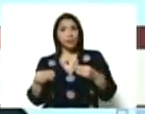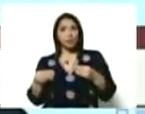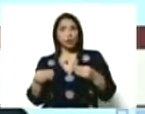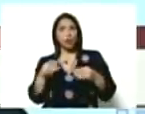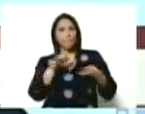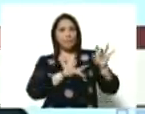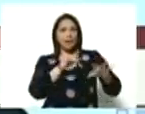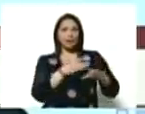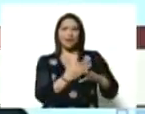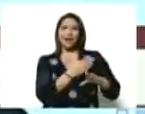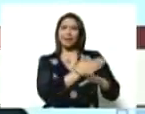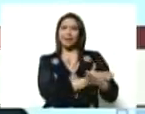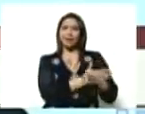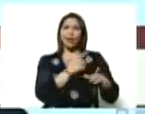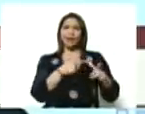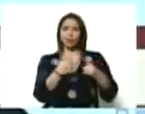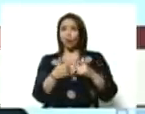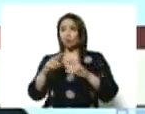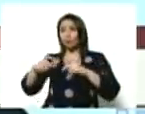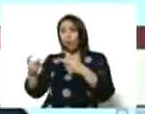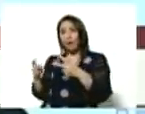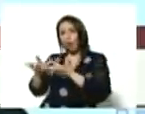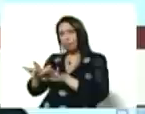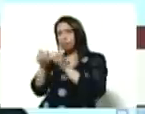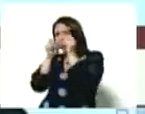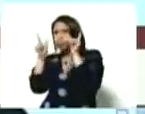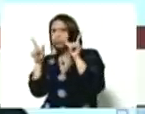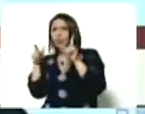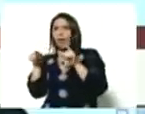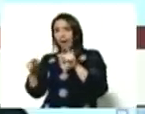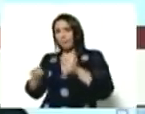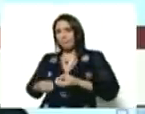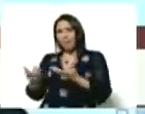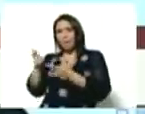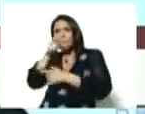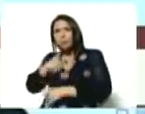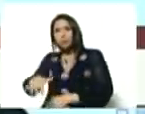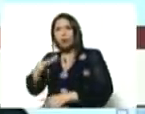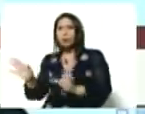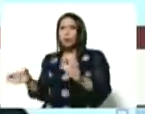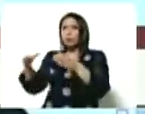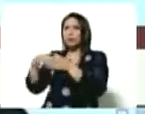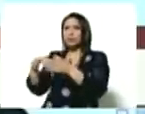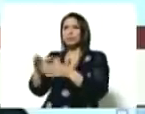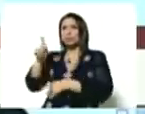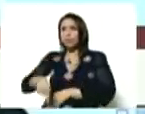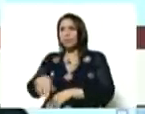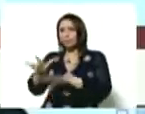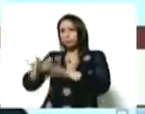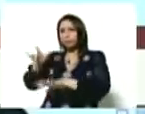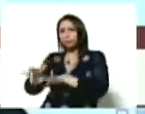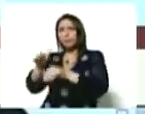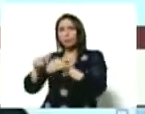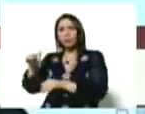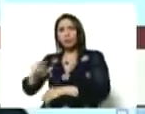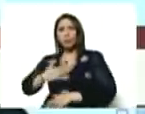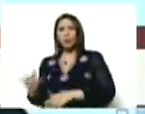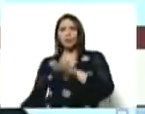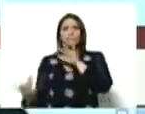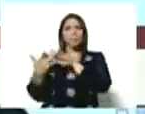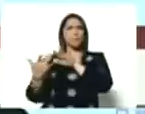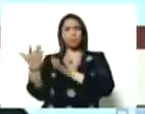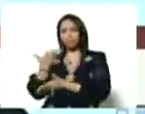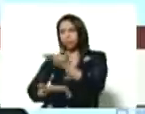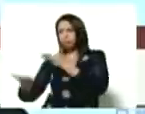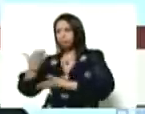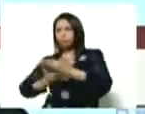lo cual les va a dar a las electoras y a los electores un equipo, una máquina de votación donde podrán interactuar de